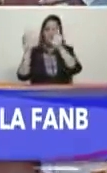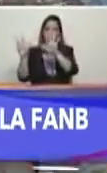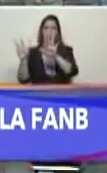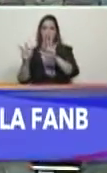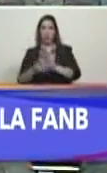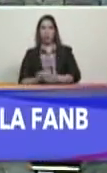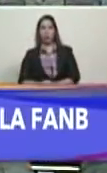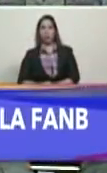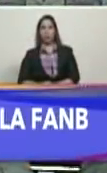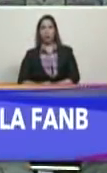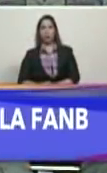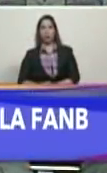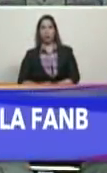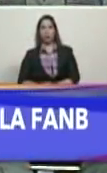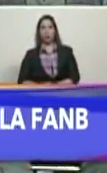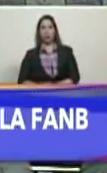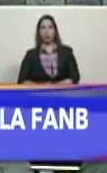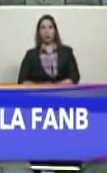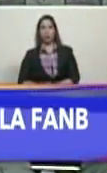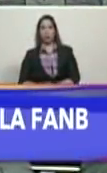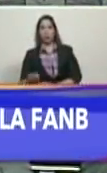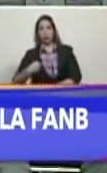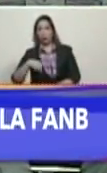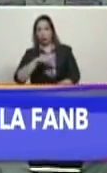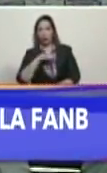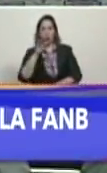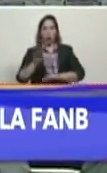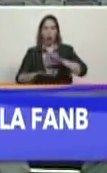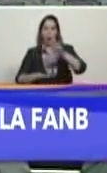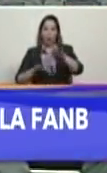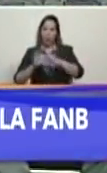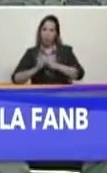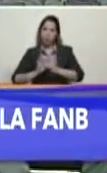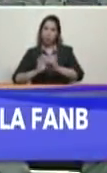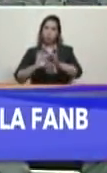¿Cómo pudimos avanzar en la consolidación de la paz?